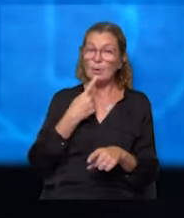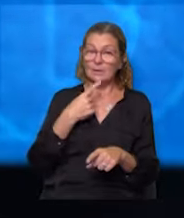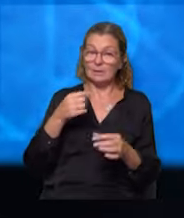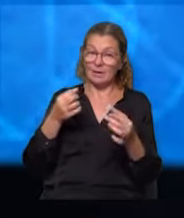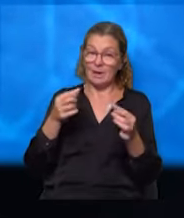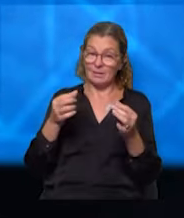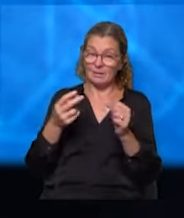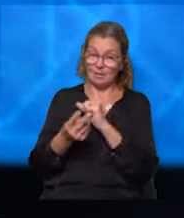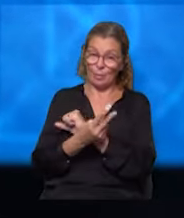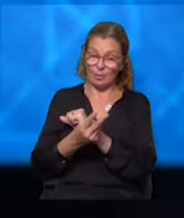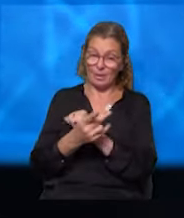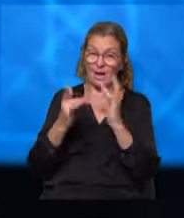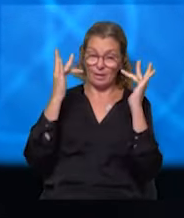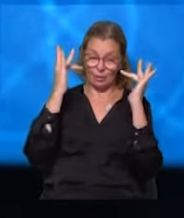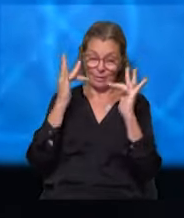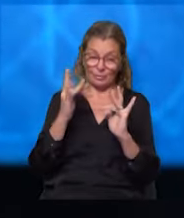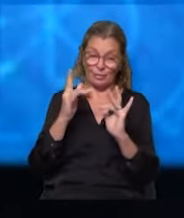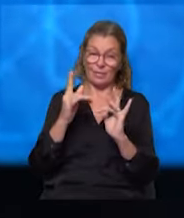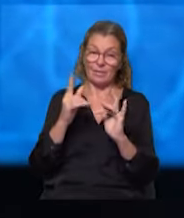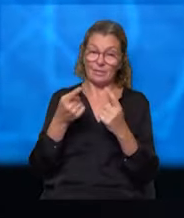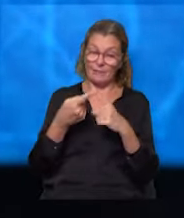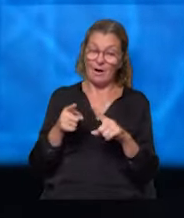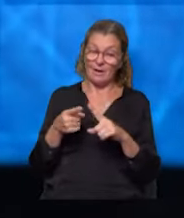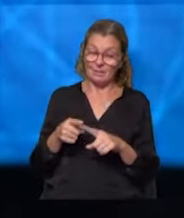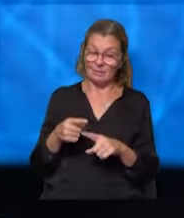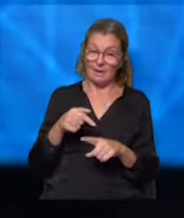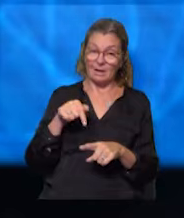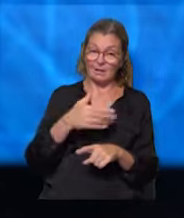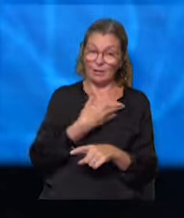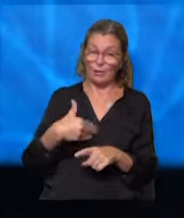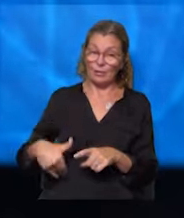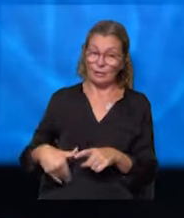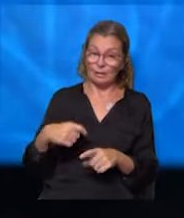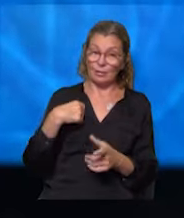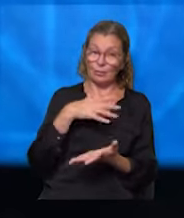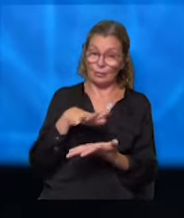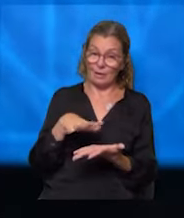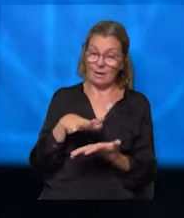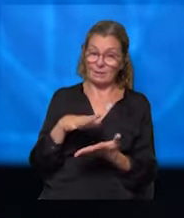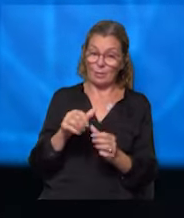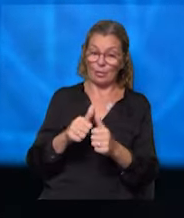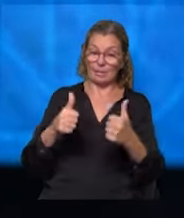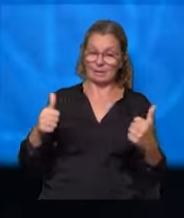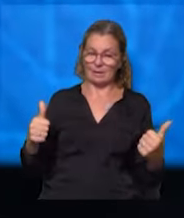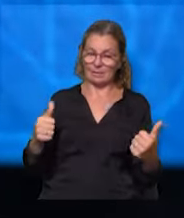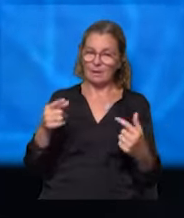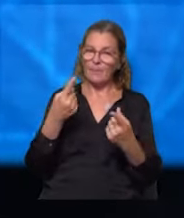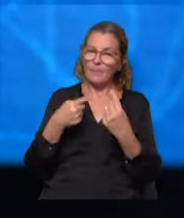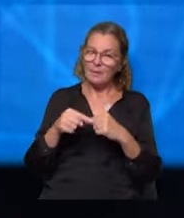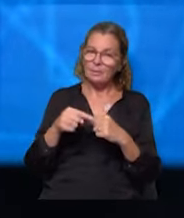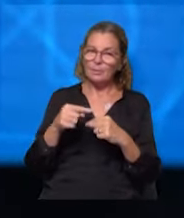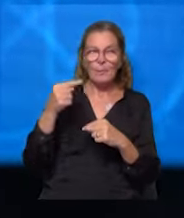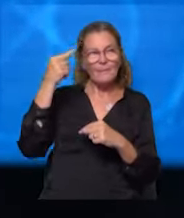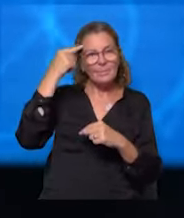seguridad en políticas educativas en políticas sociales ni que hablar que estamos distantes pero tenemos que tener la